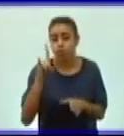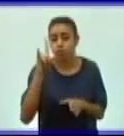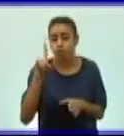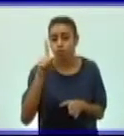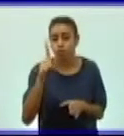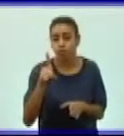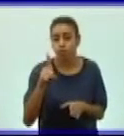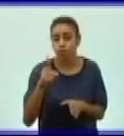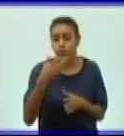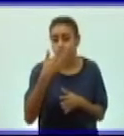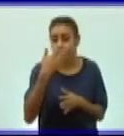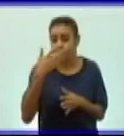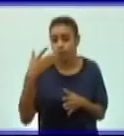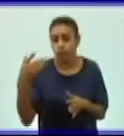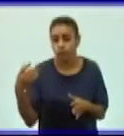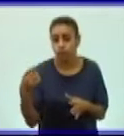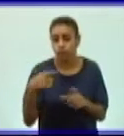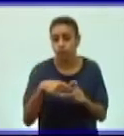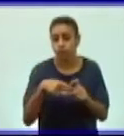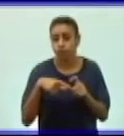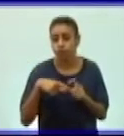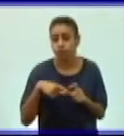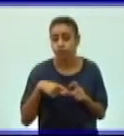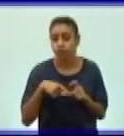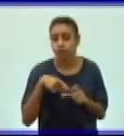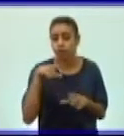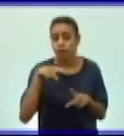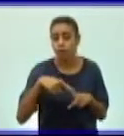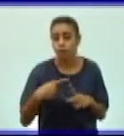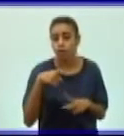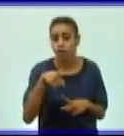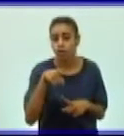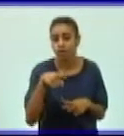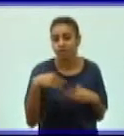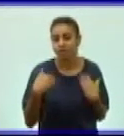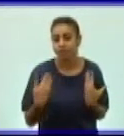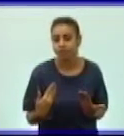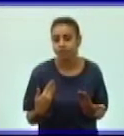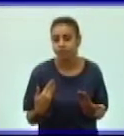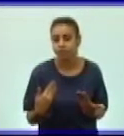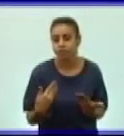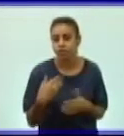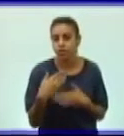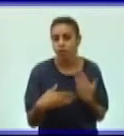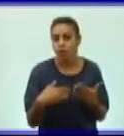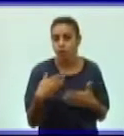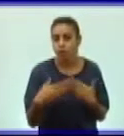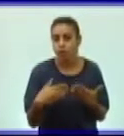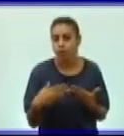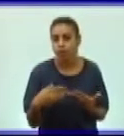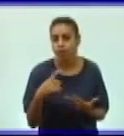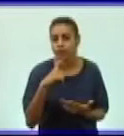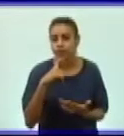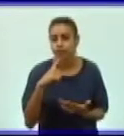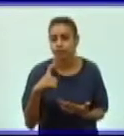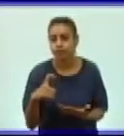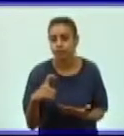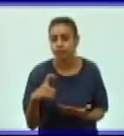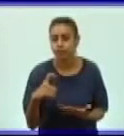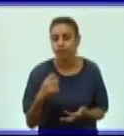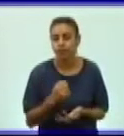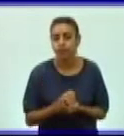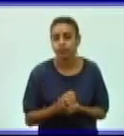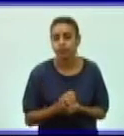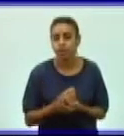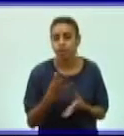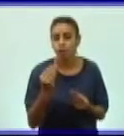lámina, porque este proceso se manifestó en una crisis multifactorial. Hubo varios